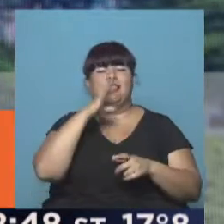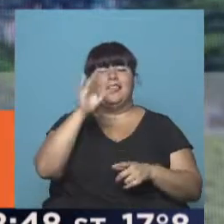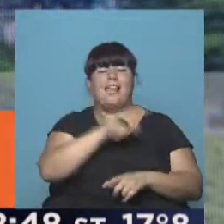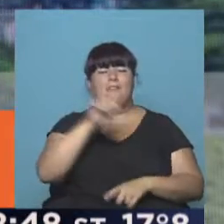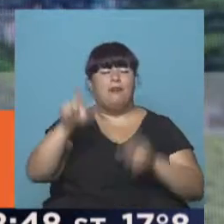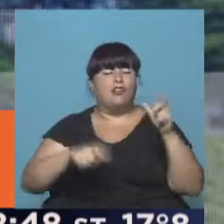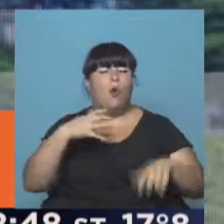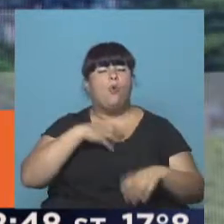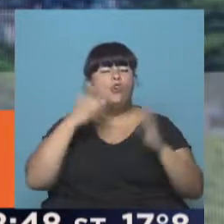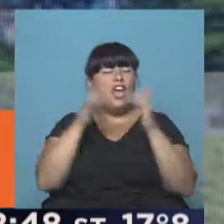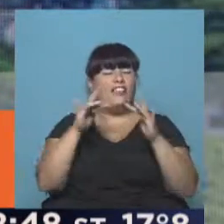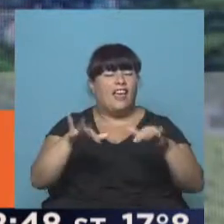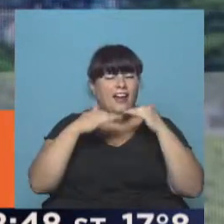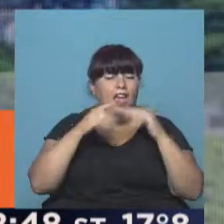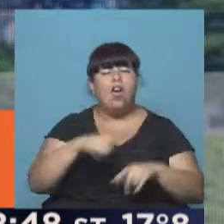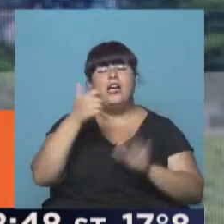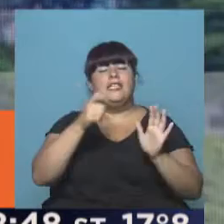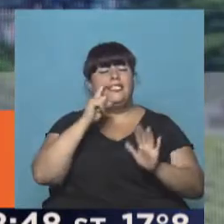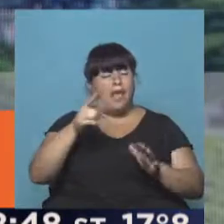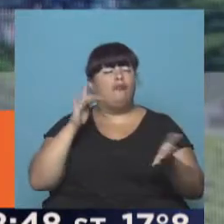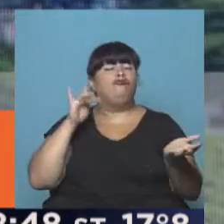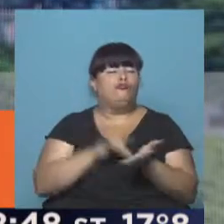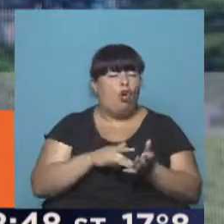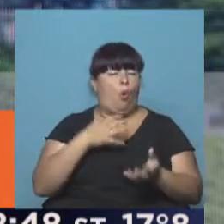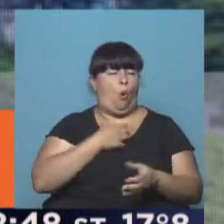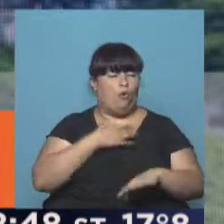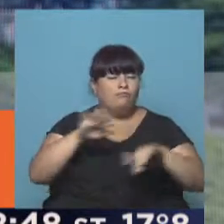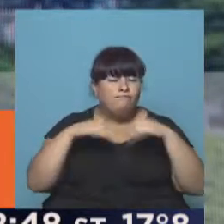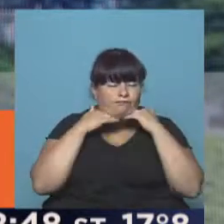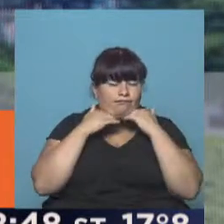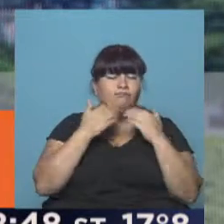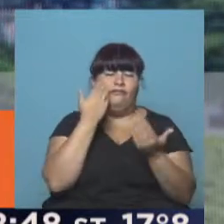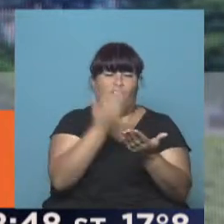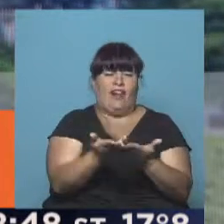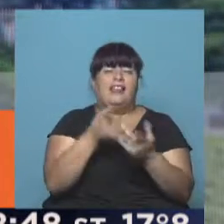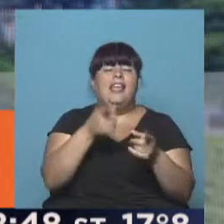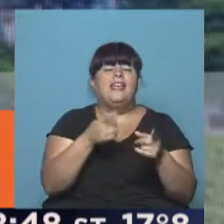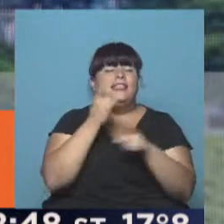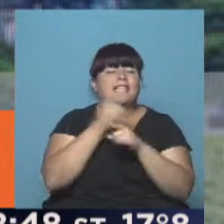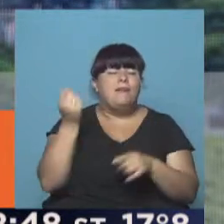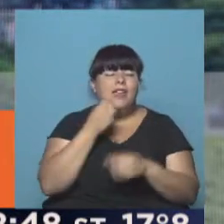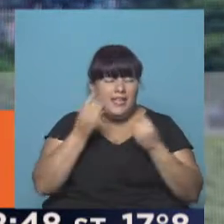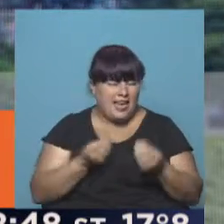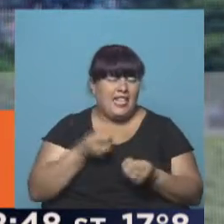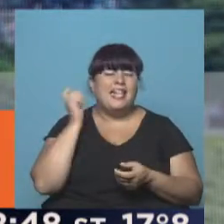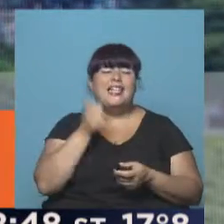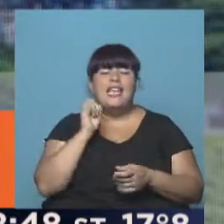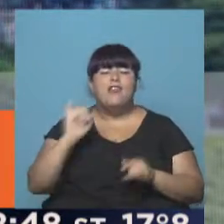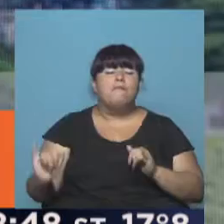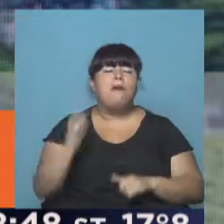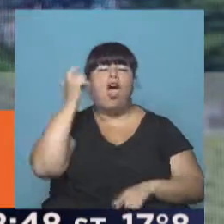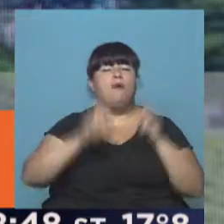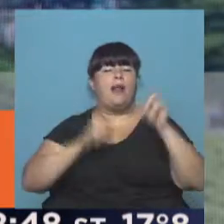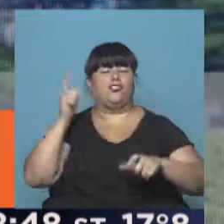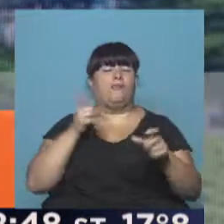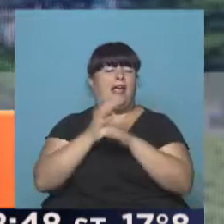mil personas que cursaron online más los 6000 que pudieron ir a cursos presenciales donde lo que estamos todo el tiempo buscando quiénes son las mejores personas